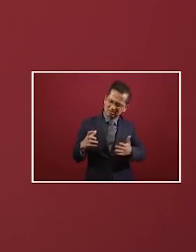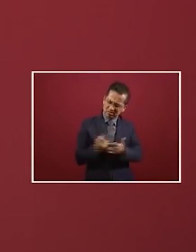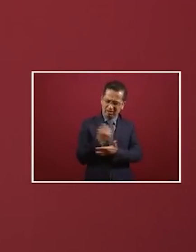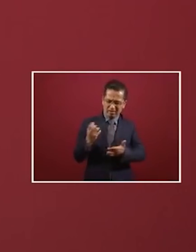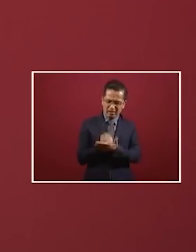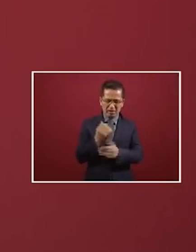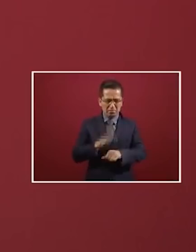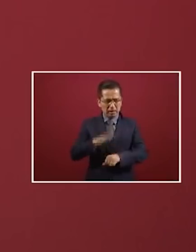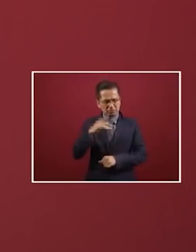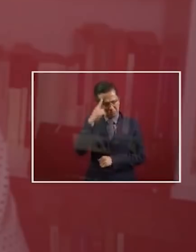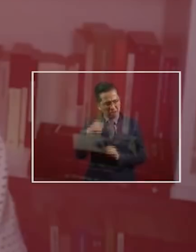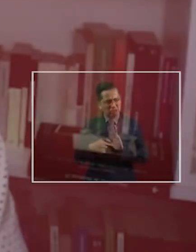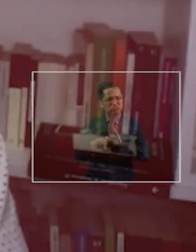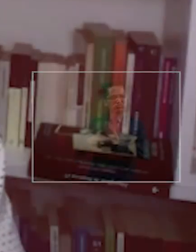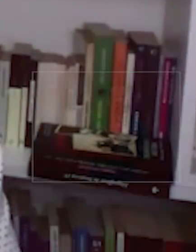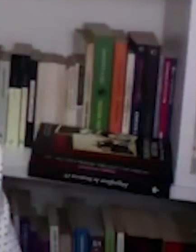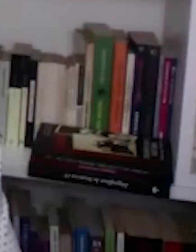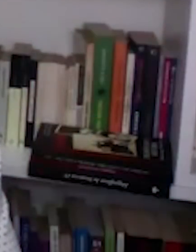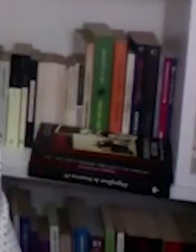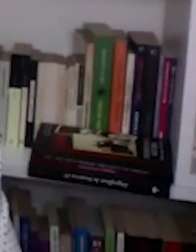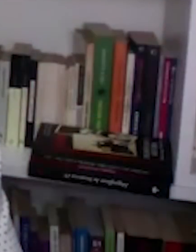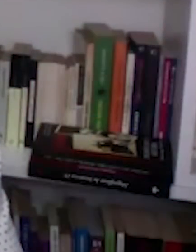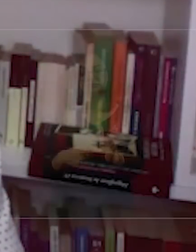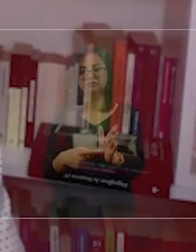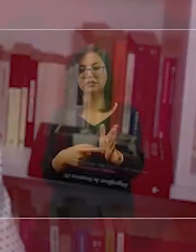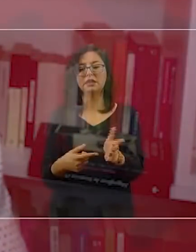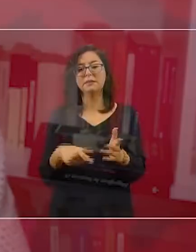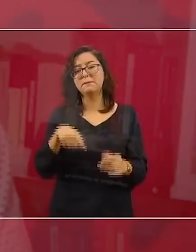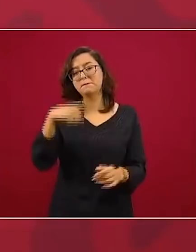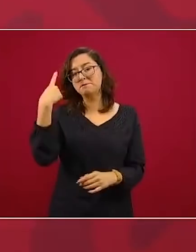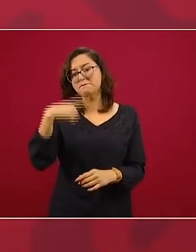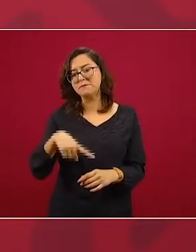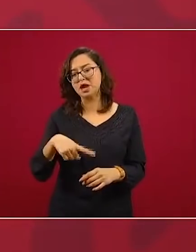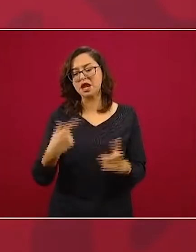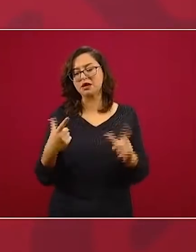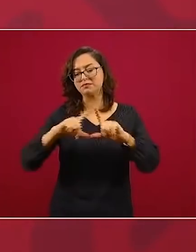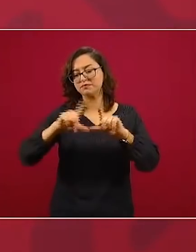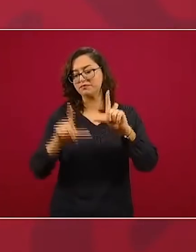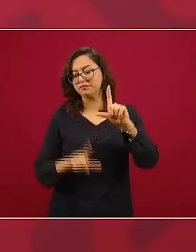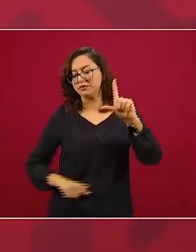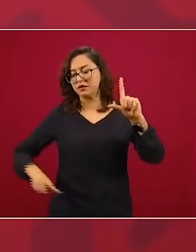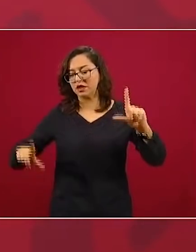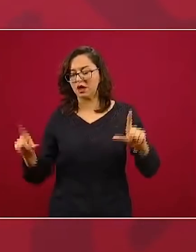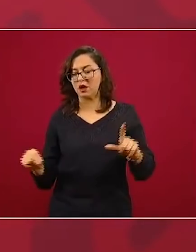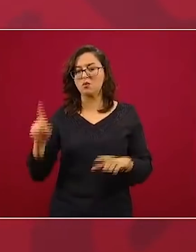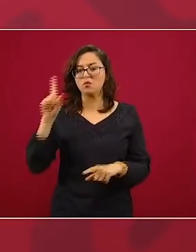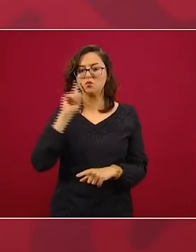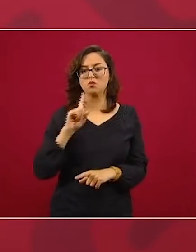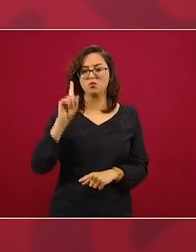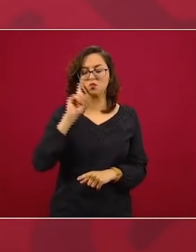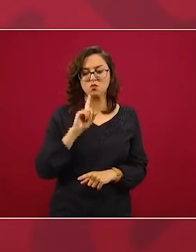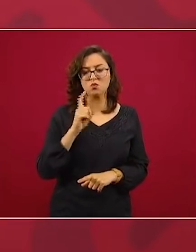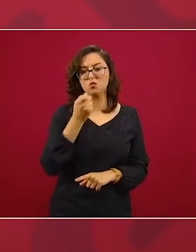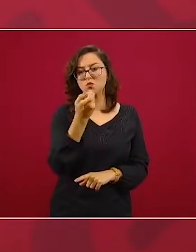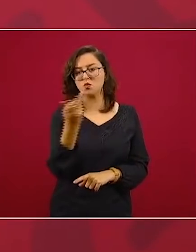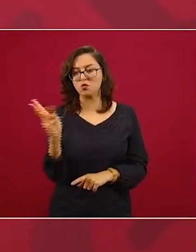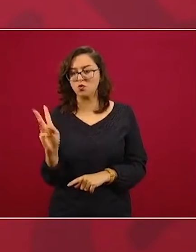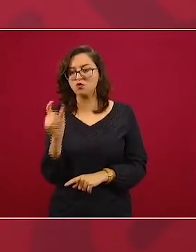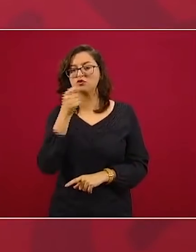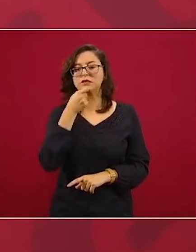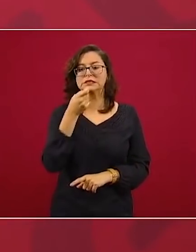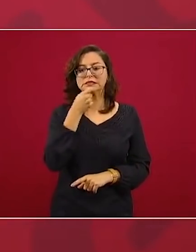equipo tampoco a las confrontaciones y defensas en el terreno jurídico político y